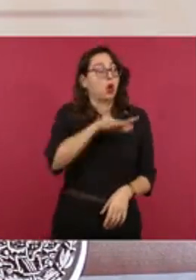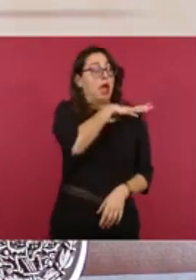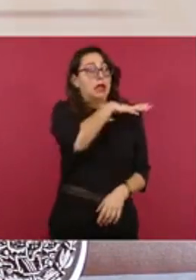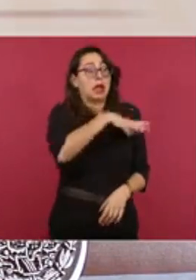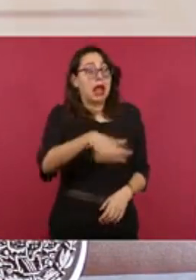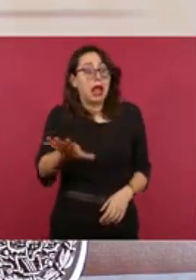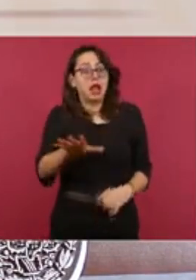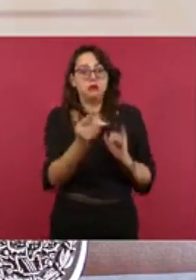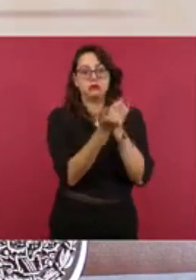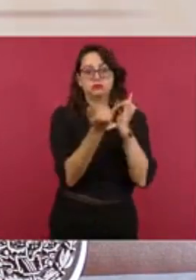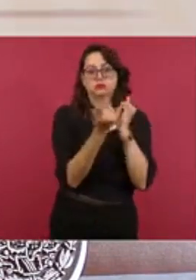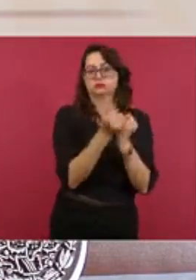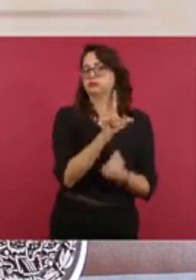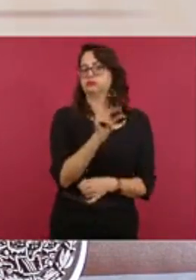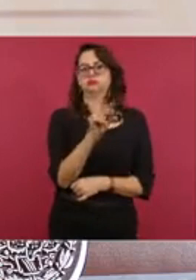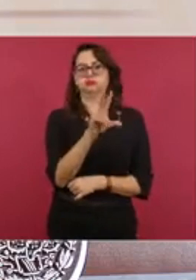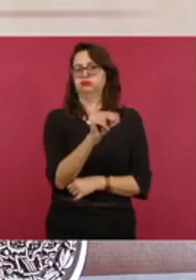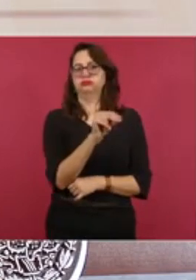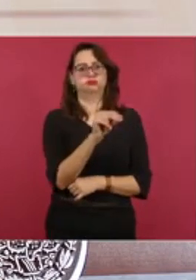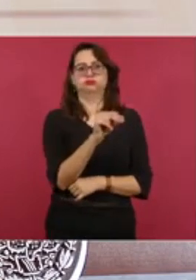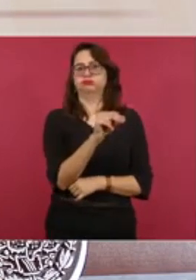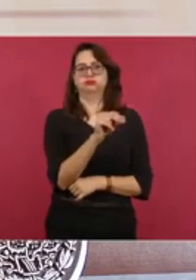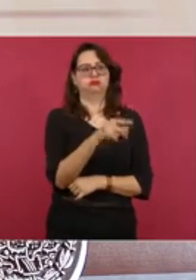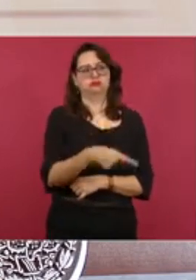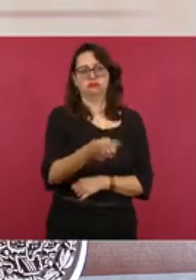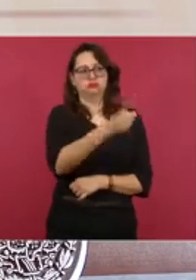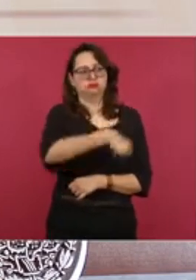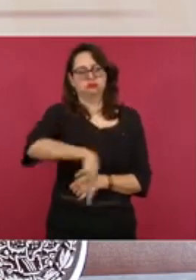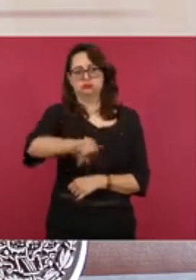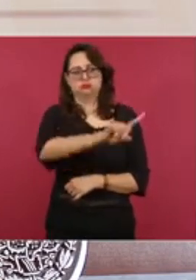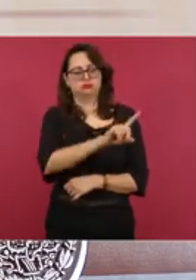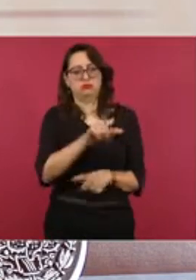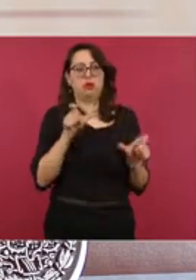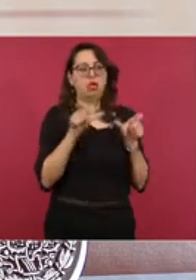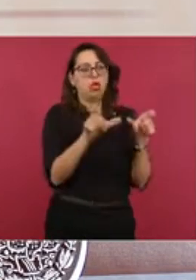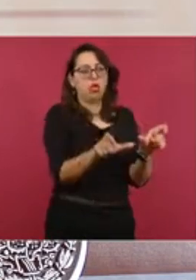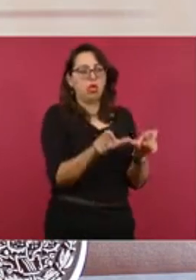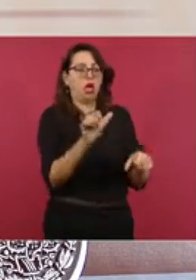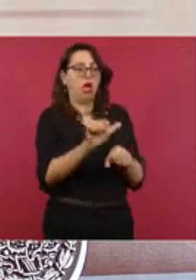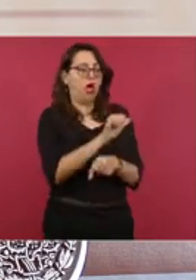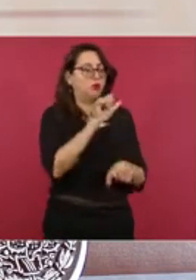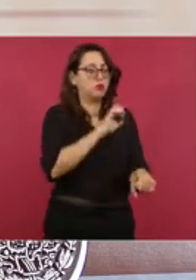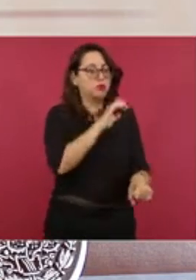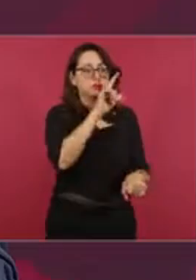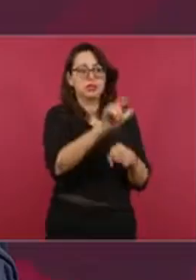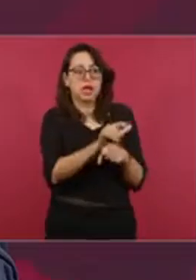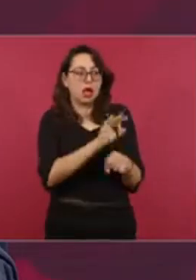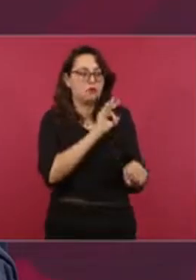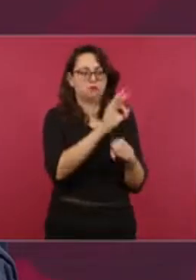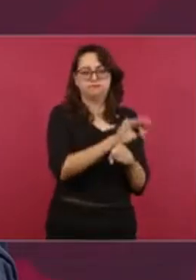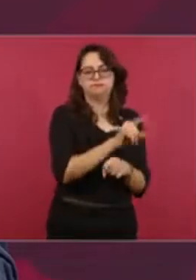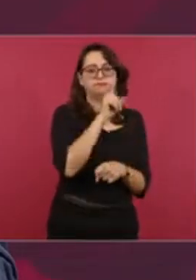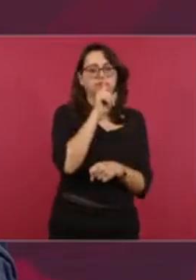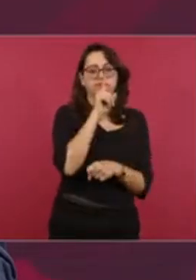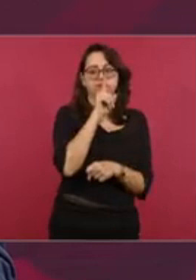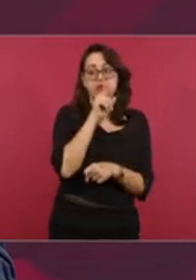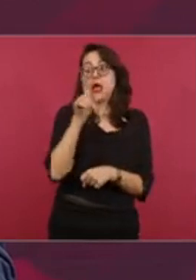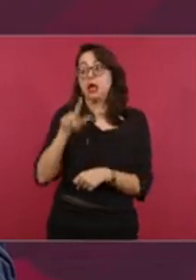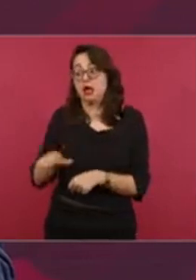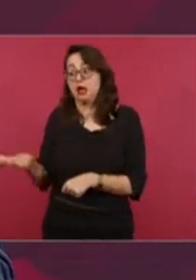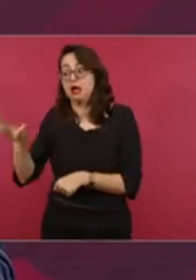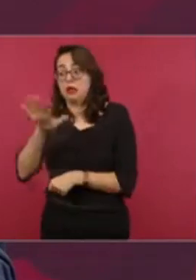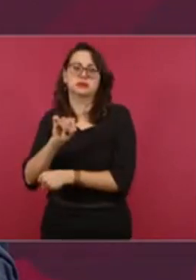pero todos los que trabajan en tareas de seguridad